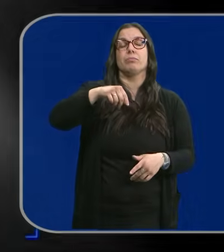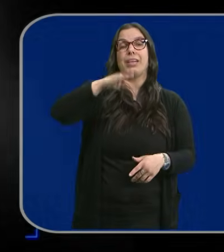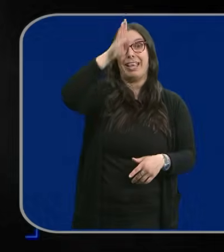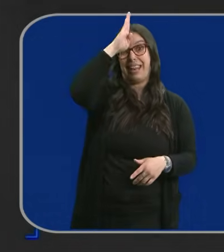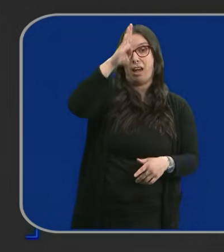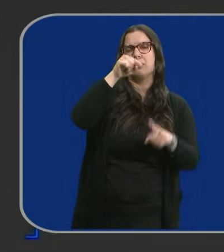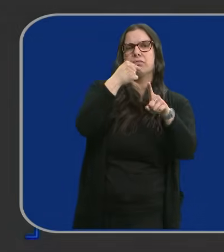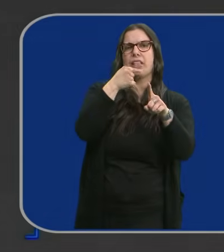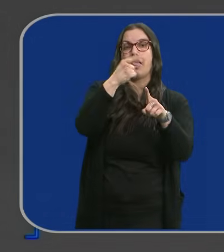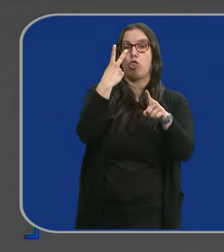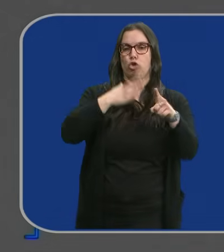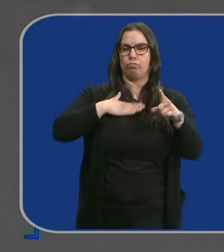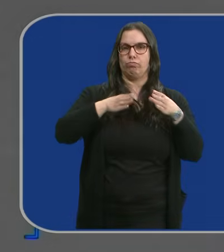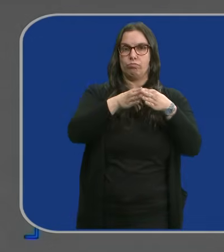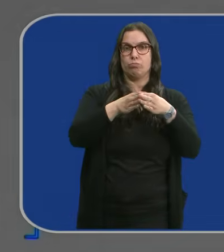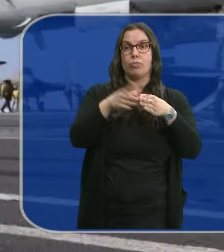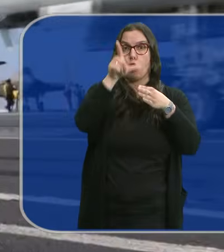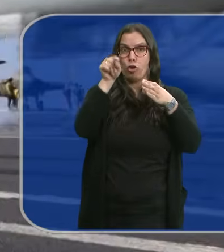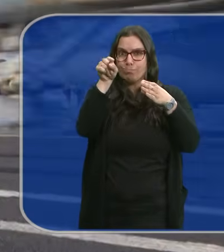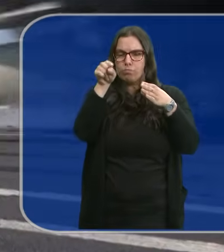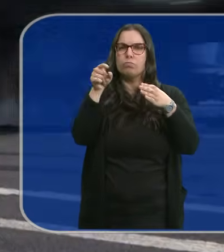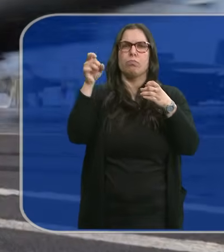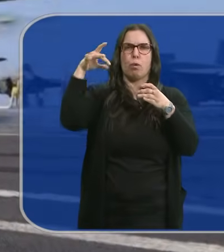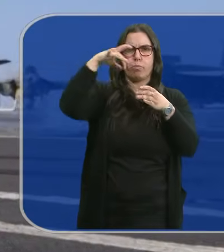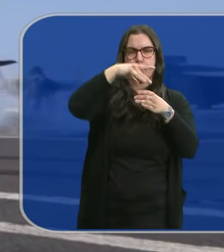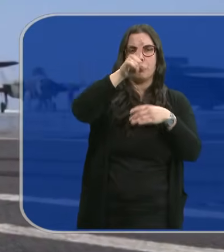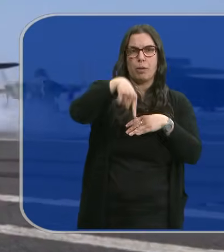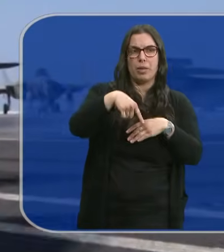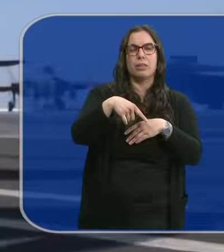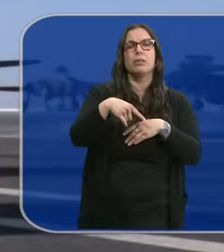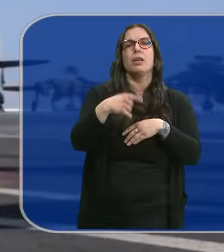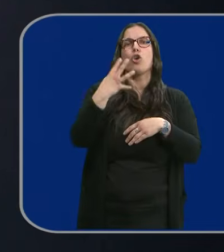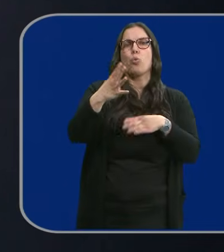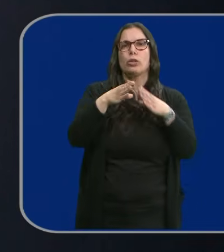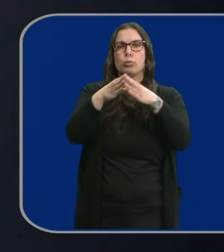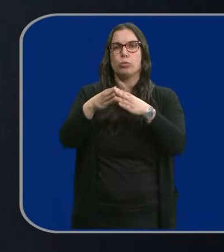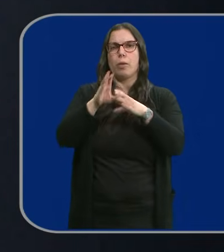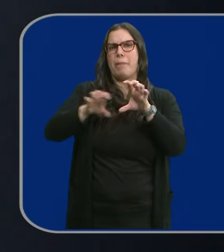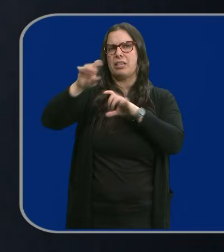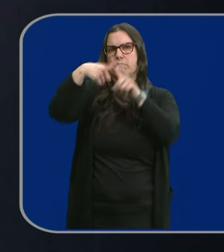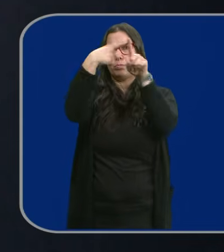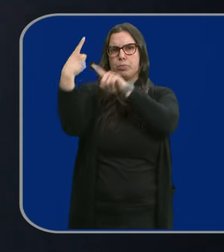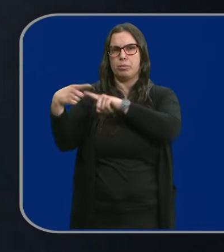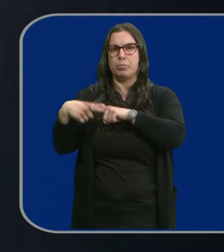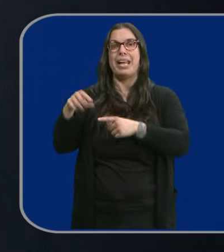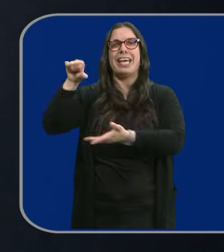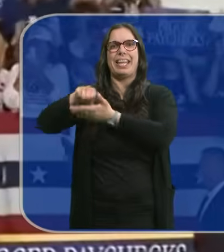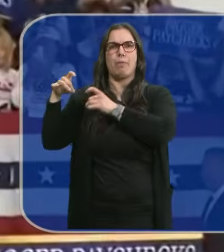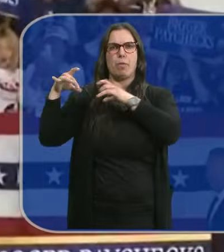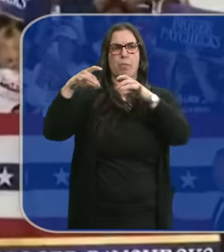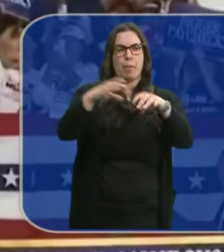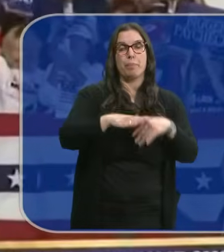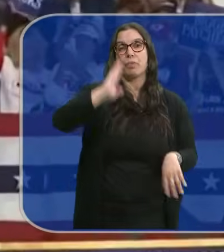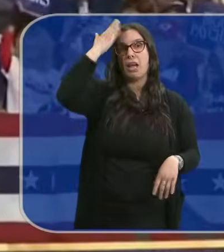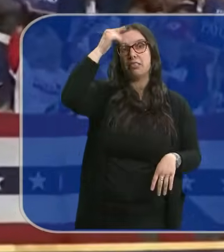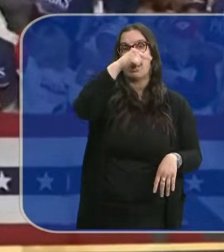2 petroleros han sido atacados en el Golfo Pérsico y 4 buques más de diferentes nacionalidades han sido bombardeados por Irán. Trump